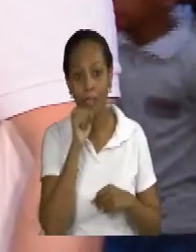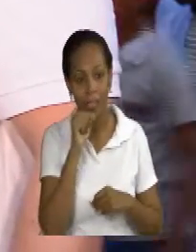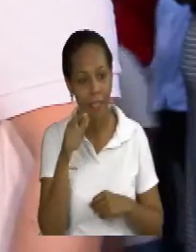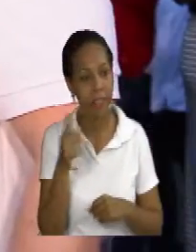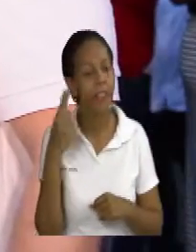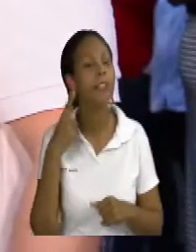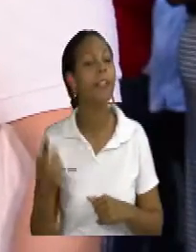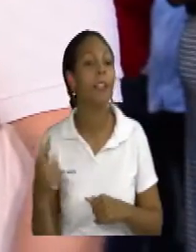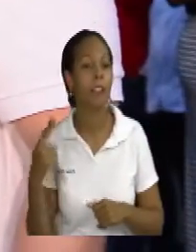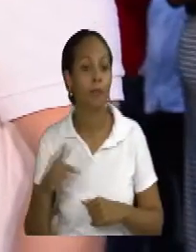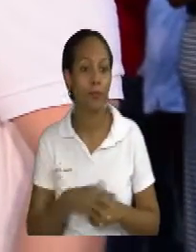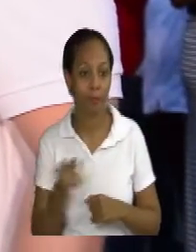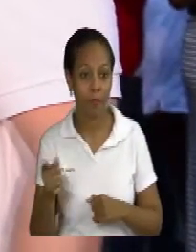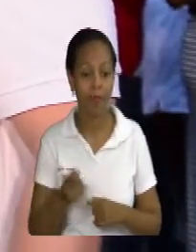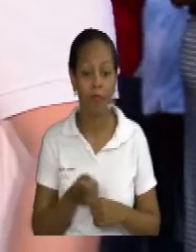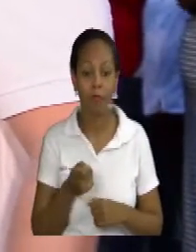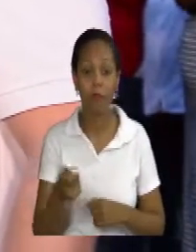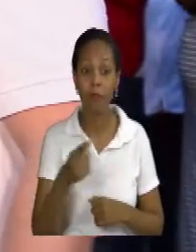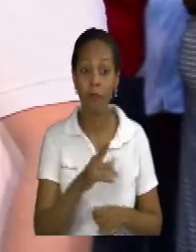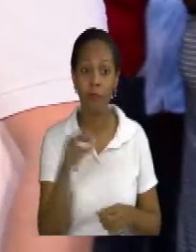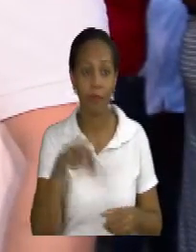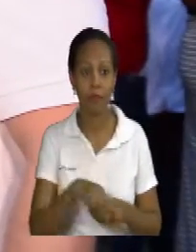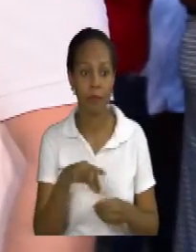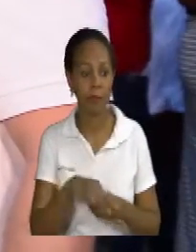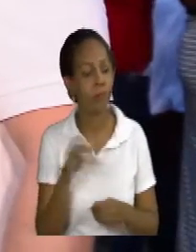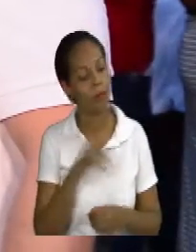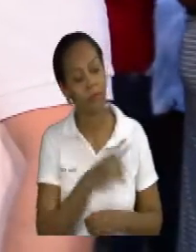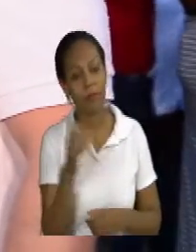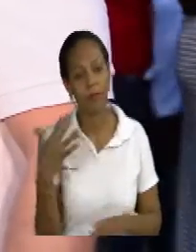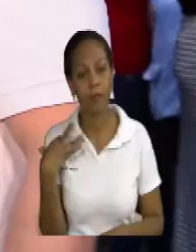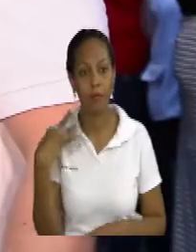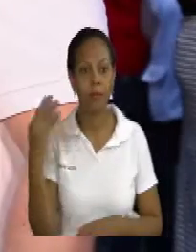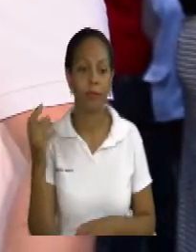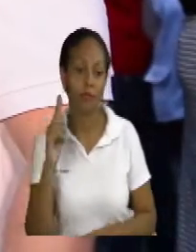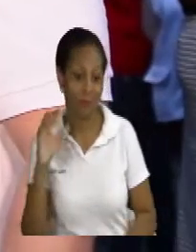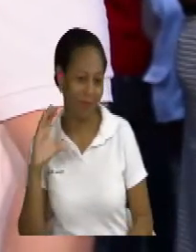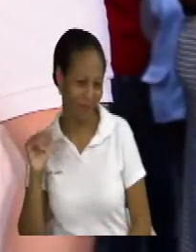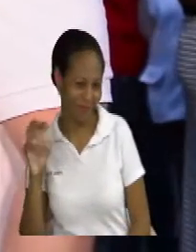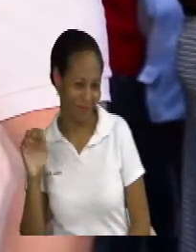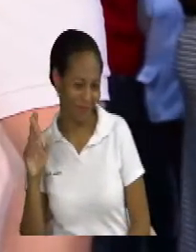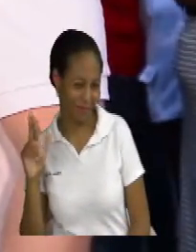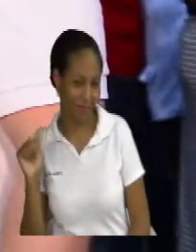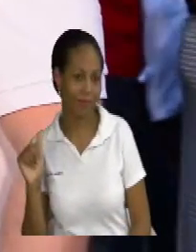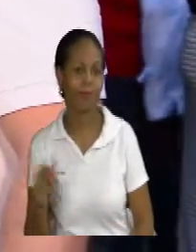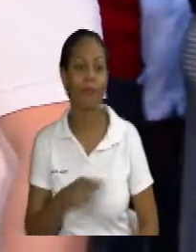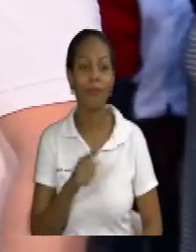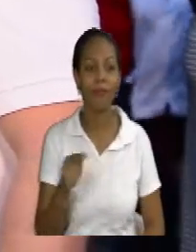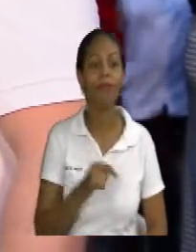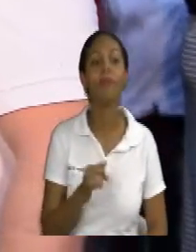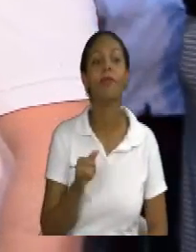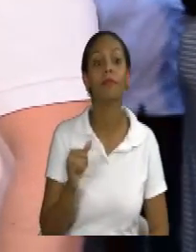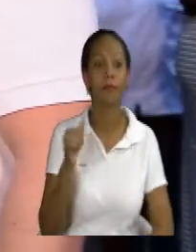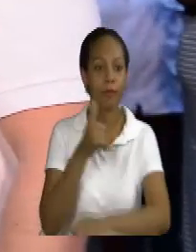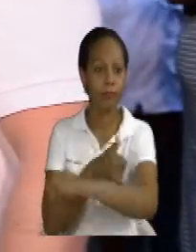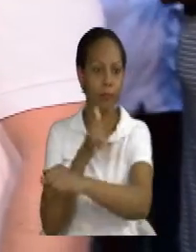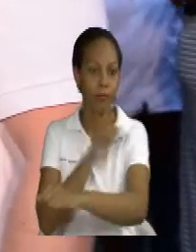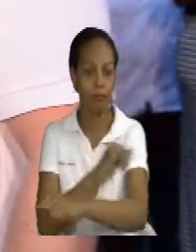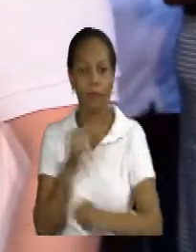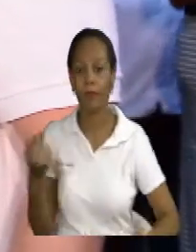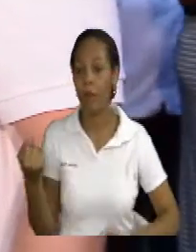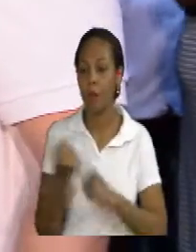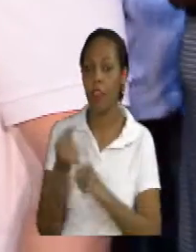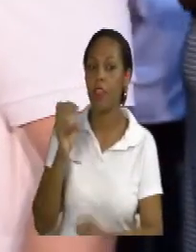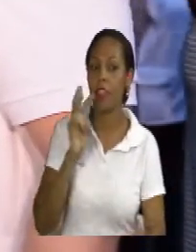que en las elecciones en las que usted salió elegido para Cámara, Yondó le puso 374 votos y